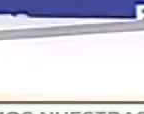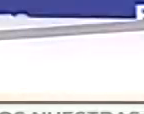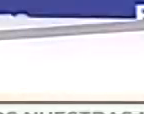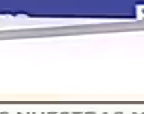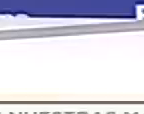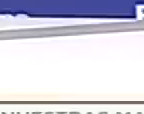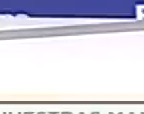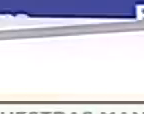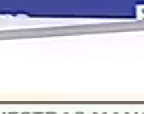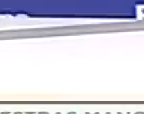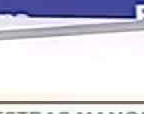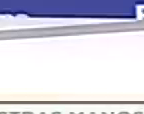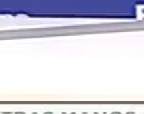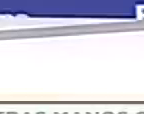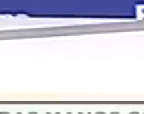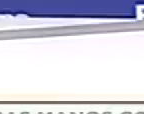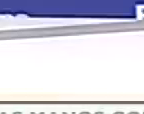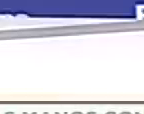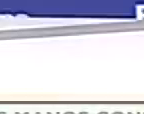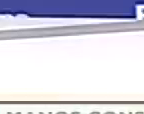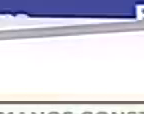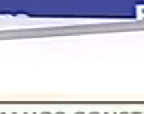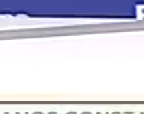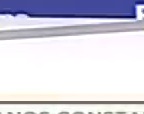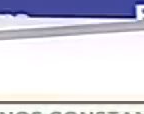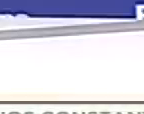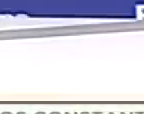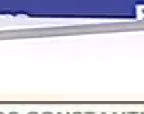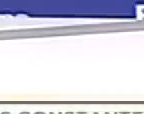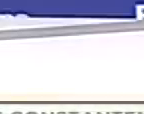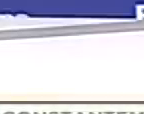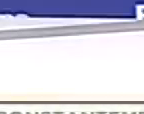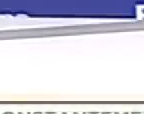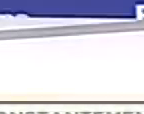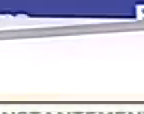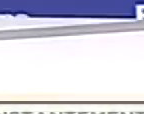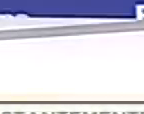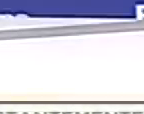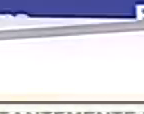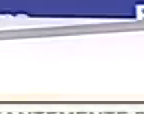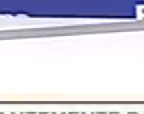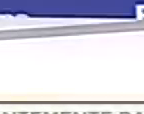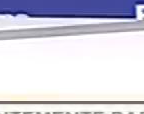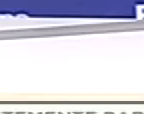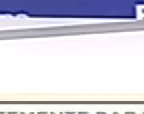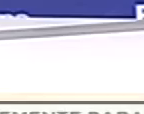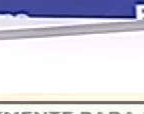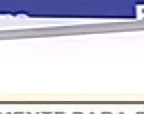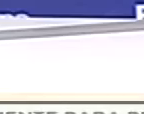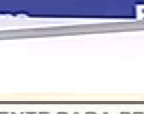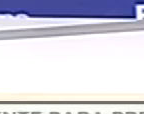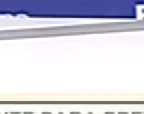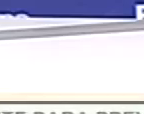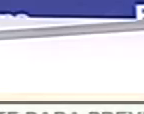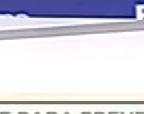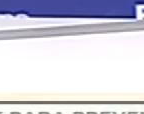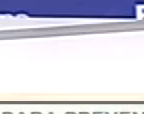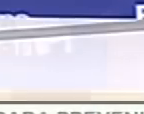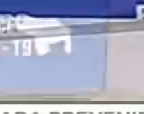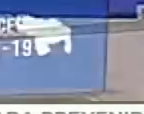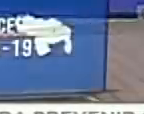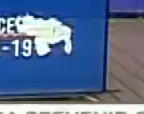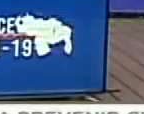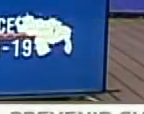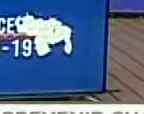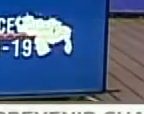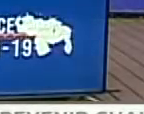Ernesto Villegas. Camarada, Ernesto Villegas, igualmente por aquí está el ministro y vicepresidente